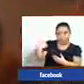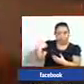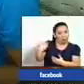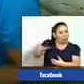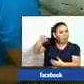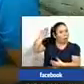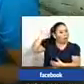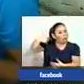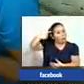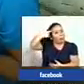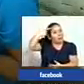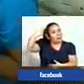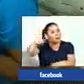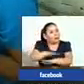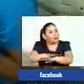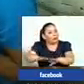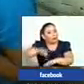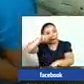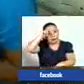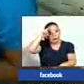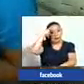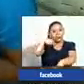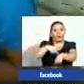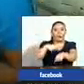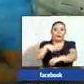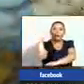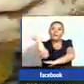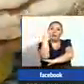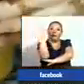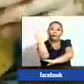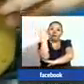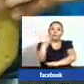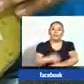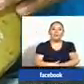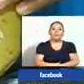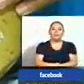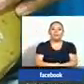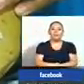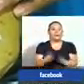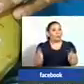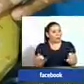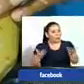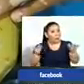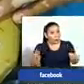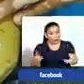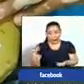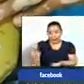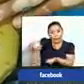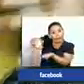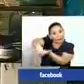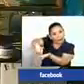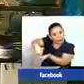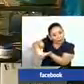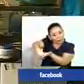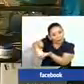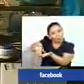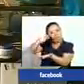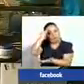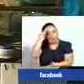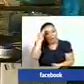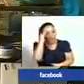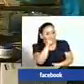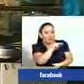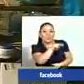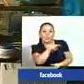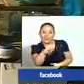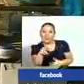nunca imaginaron, en tiempo de emergencia. Resulta que la municipalidad, al conocer la